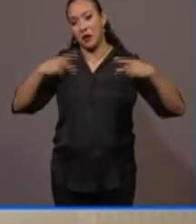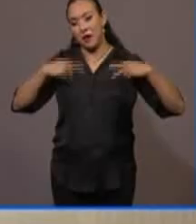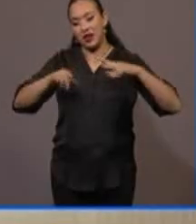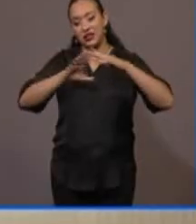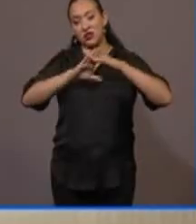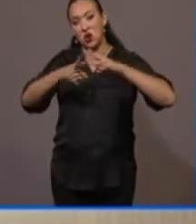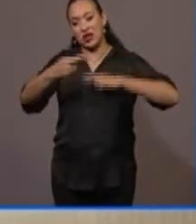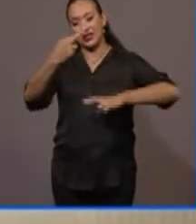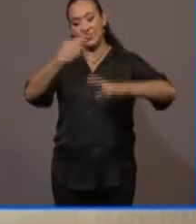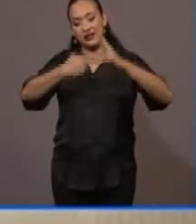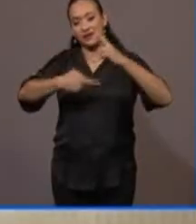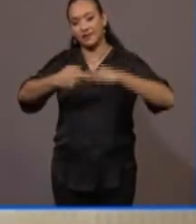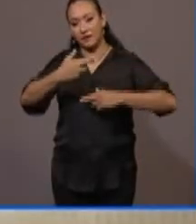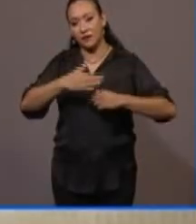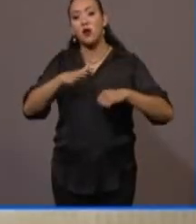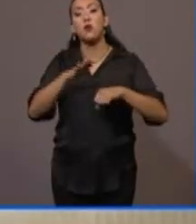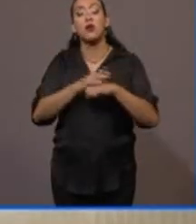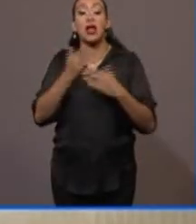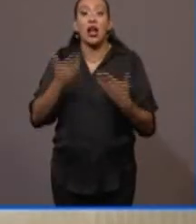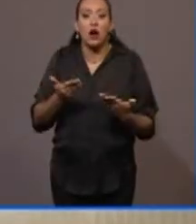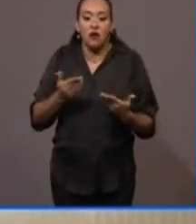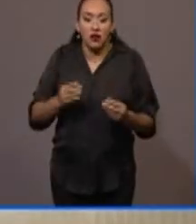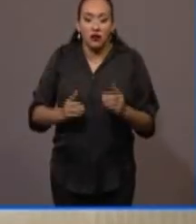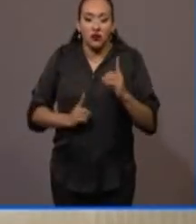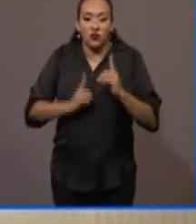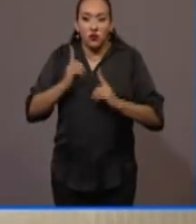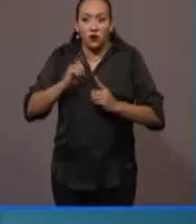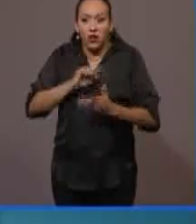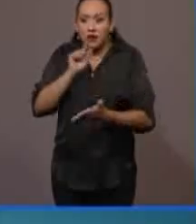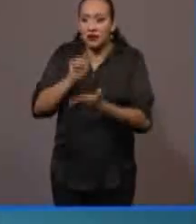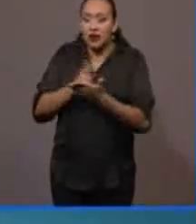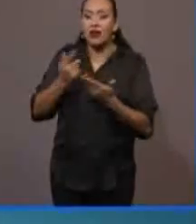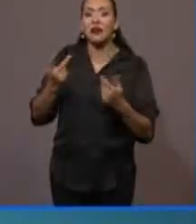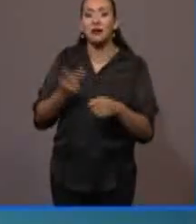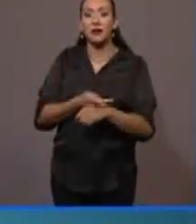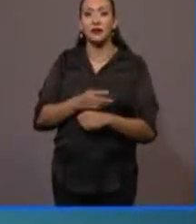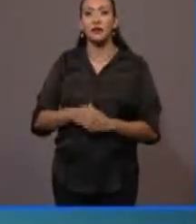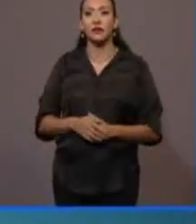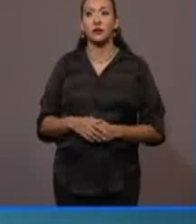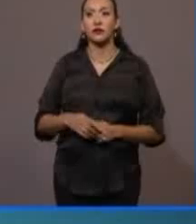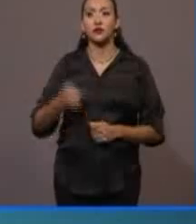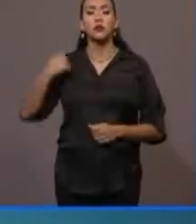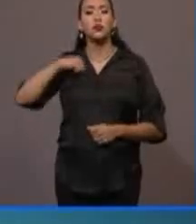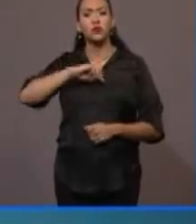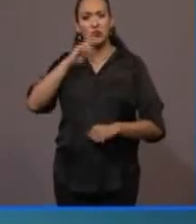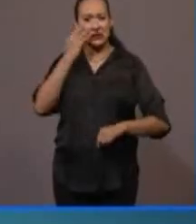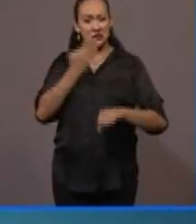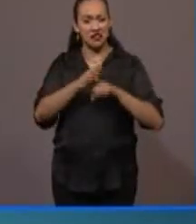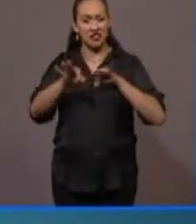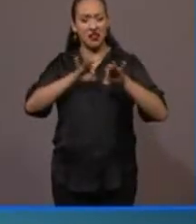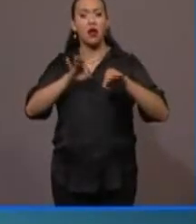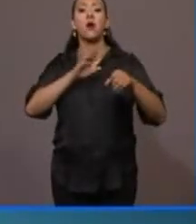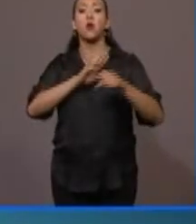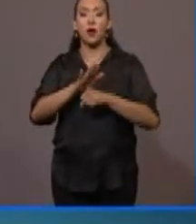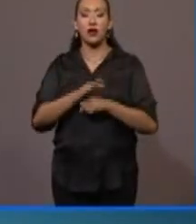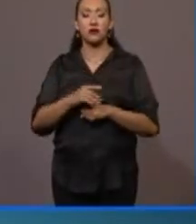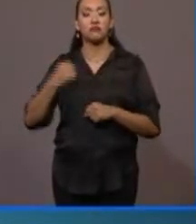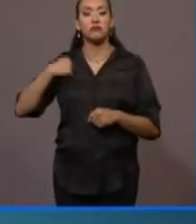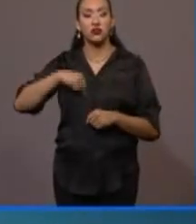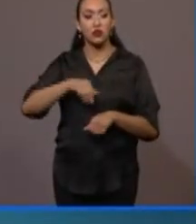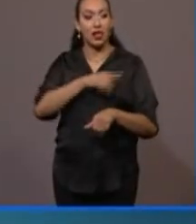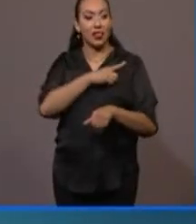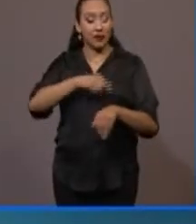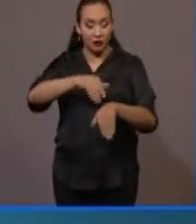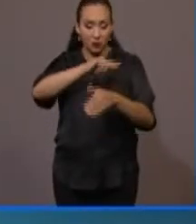personas migrantes al generar condiciones de incertidumbre legal. Porque nuestro trabajo está basado en